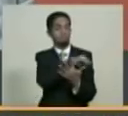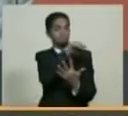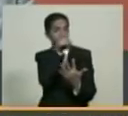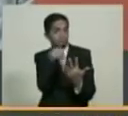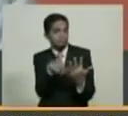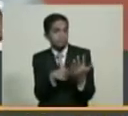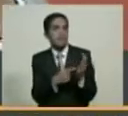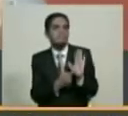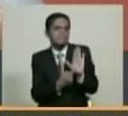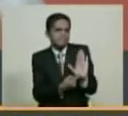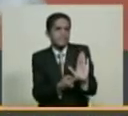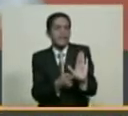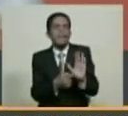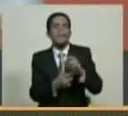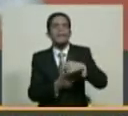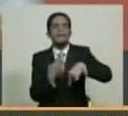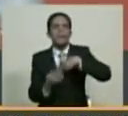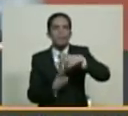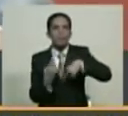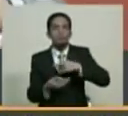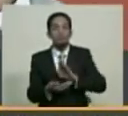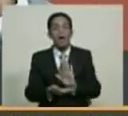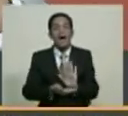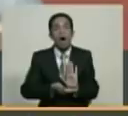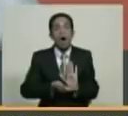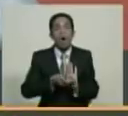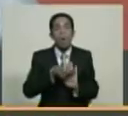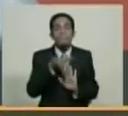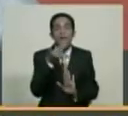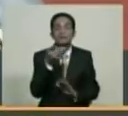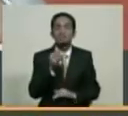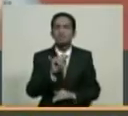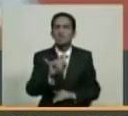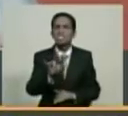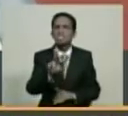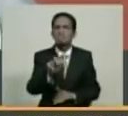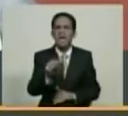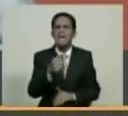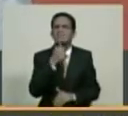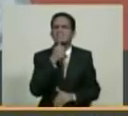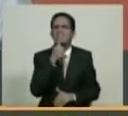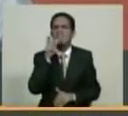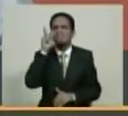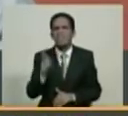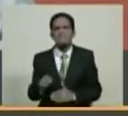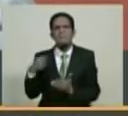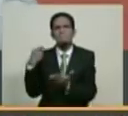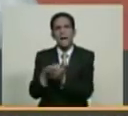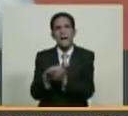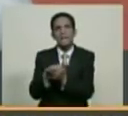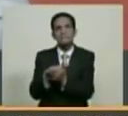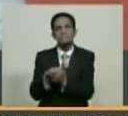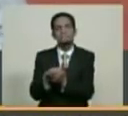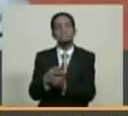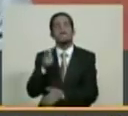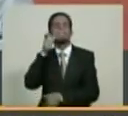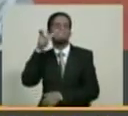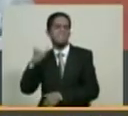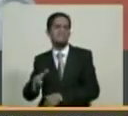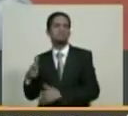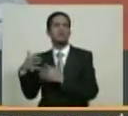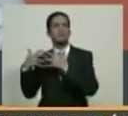manifiesta la revolución que el aumento del el impuesto al IVA va dirigido a los